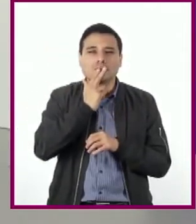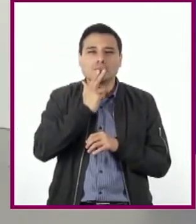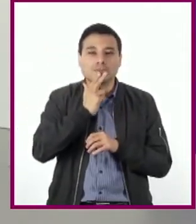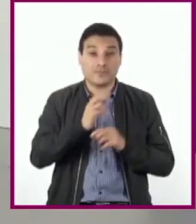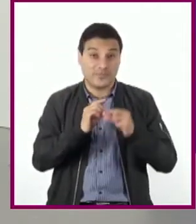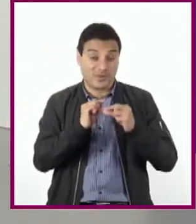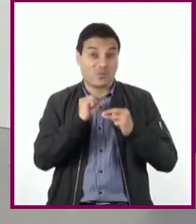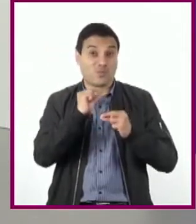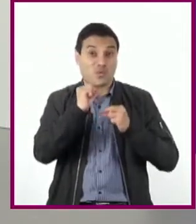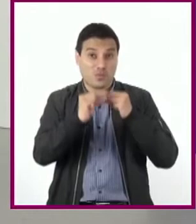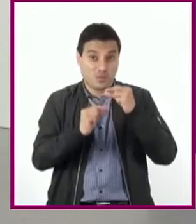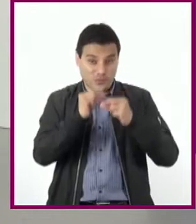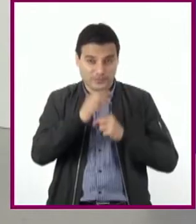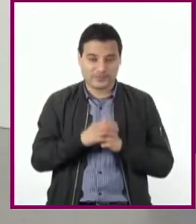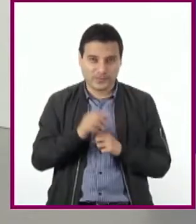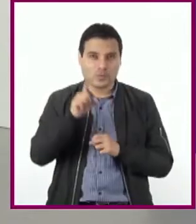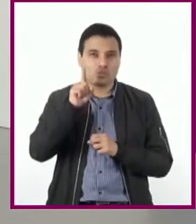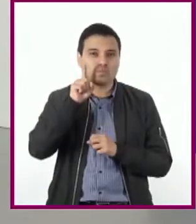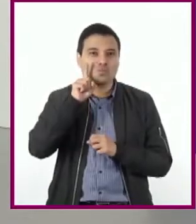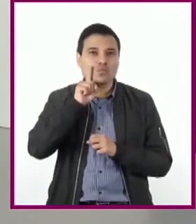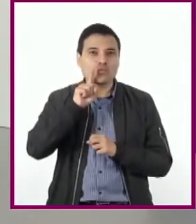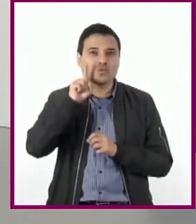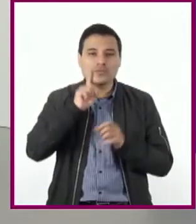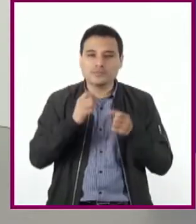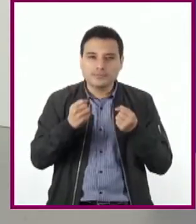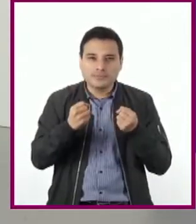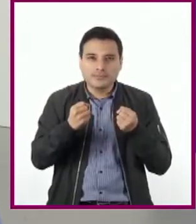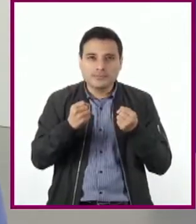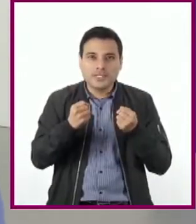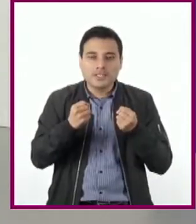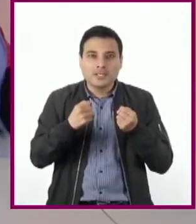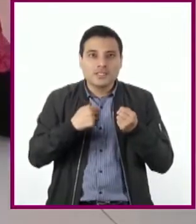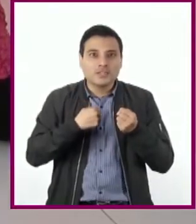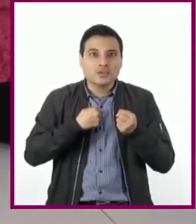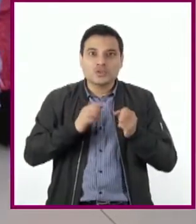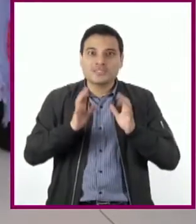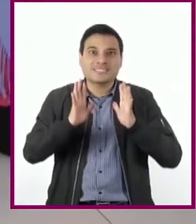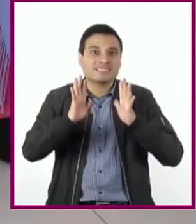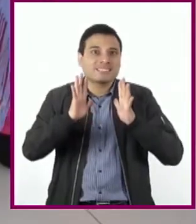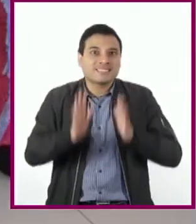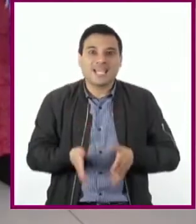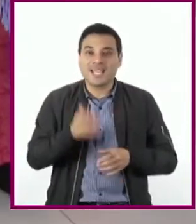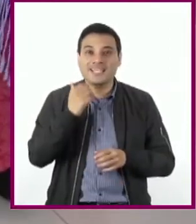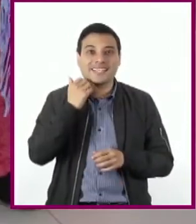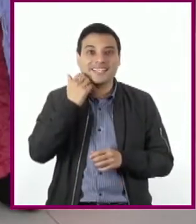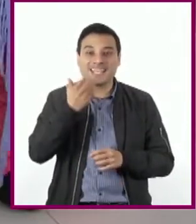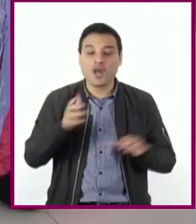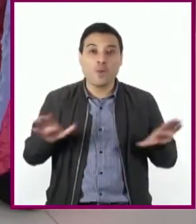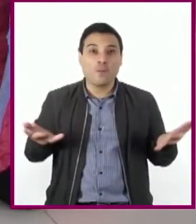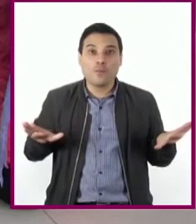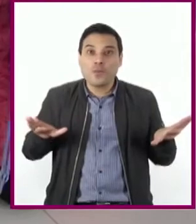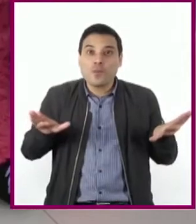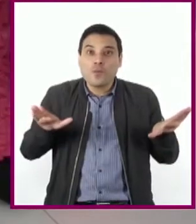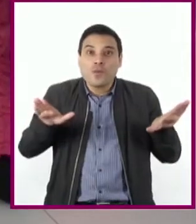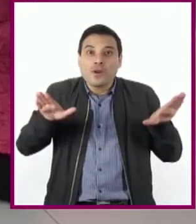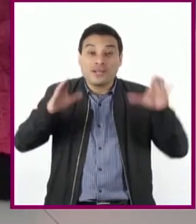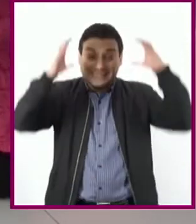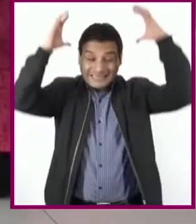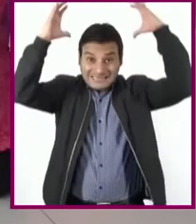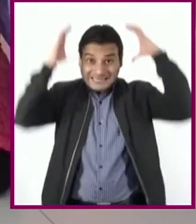Poco a poco se incorpora para cumplir su sueño de volar sin traje de